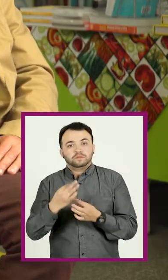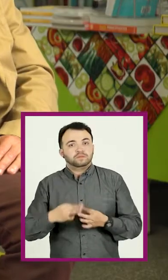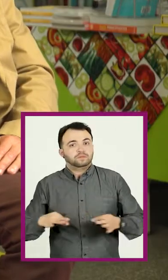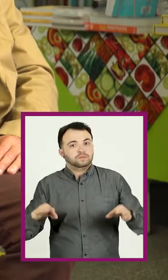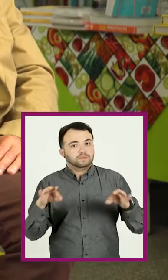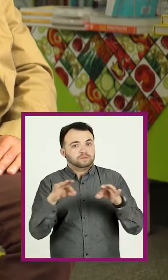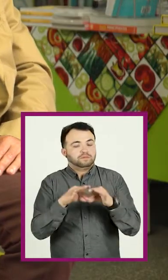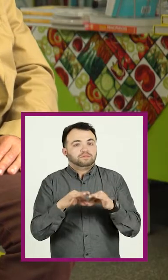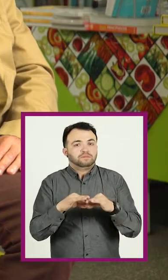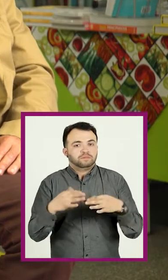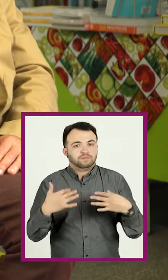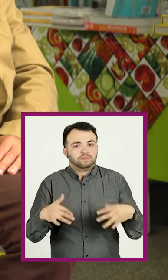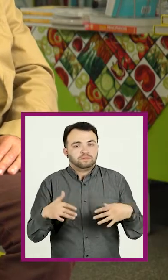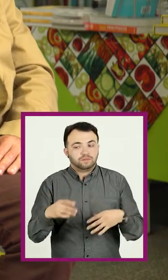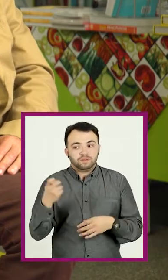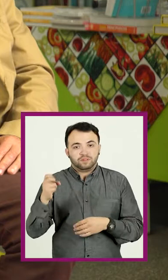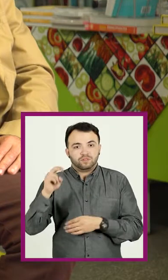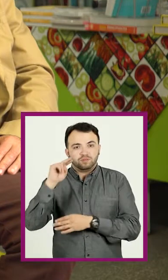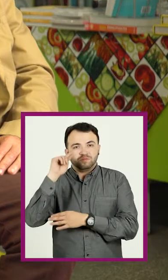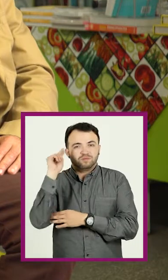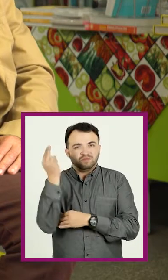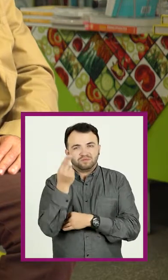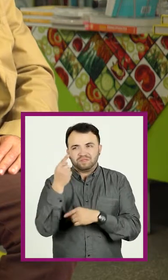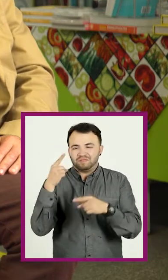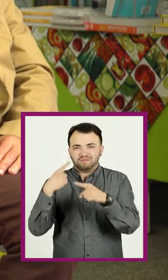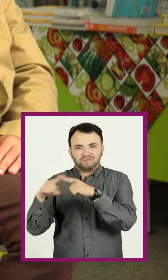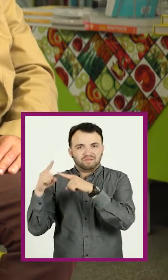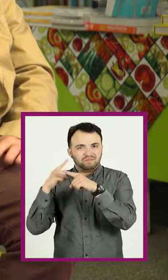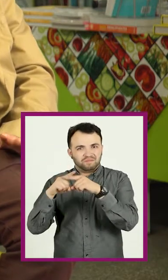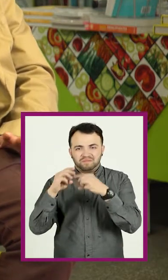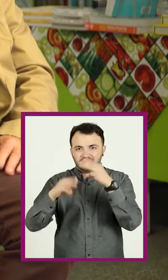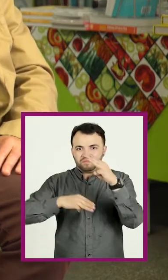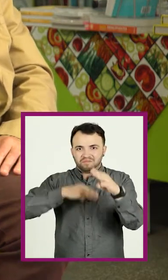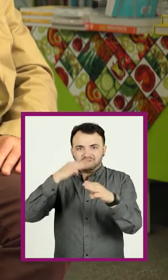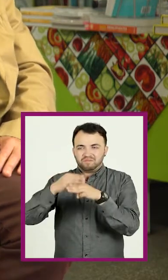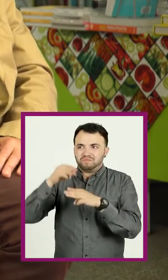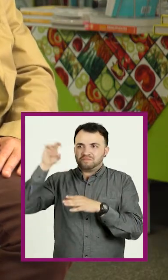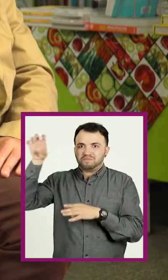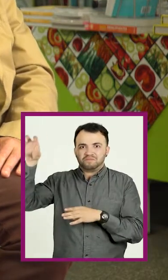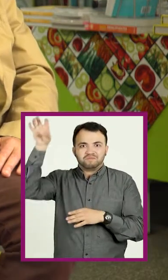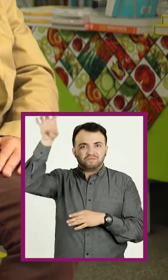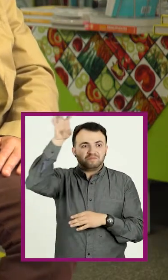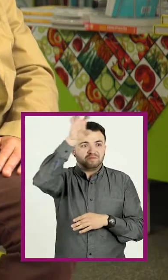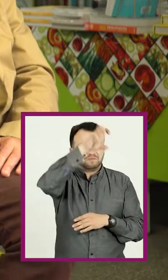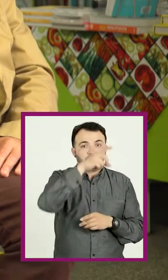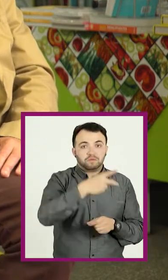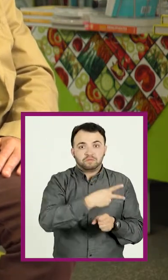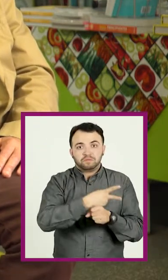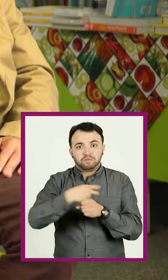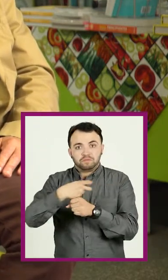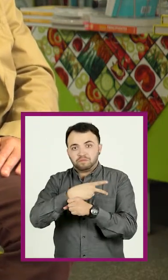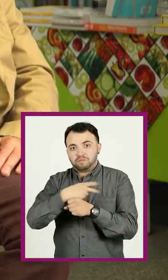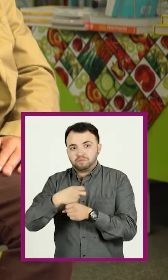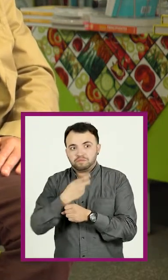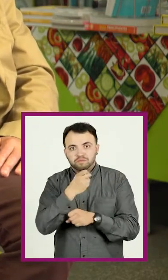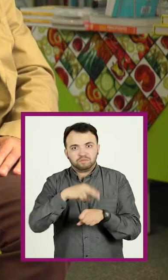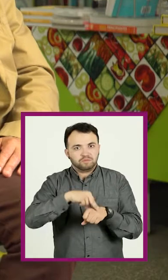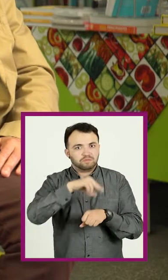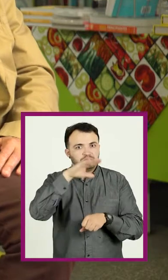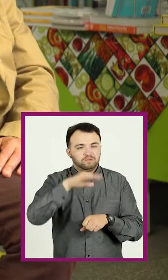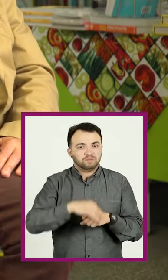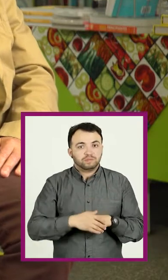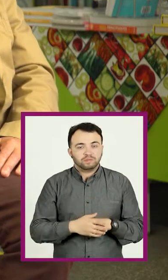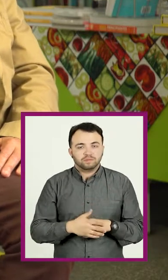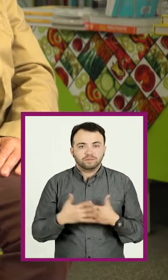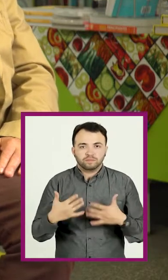profesora invitada en la Universidad Pompeu Fabra y otras instituciones de gran prestigio internacional.